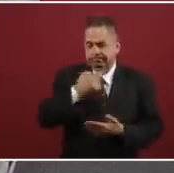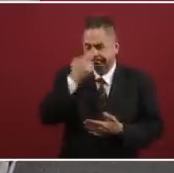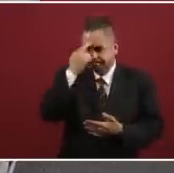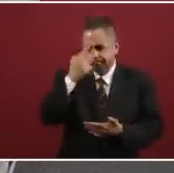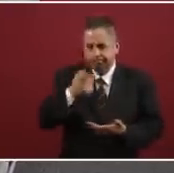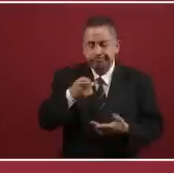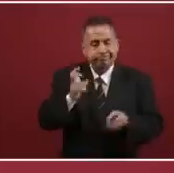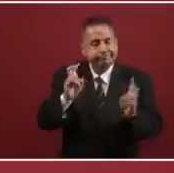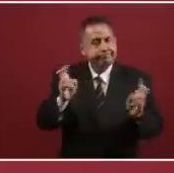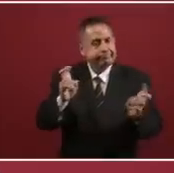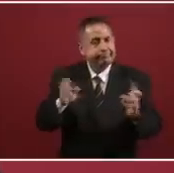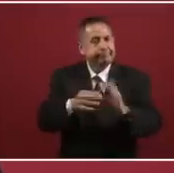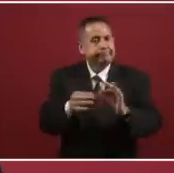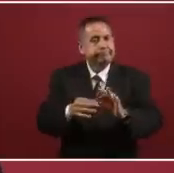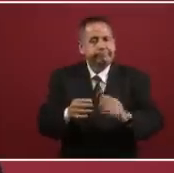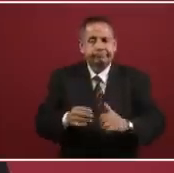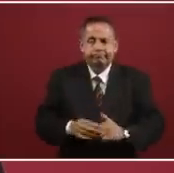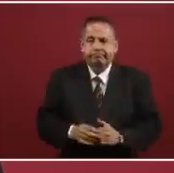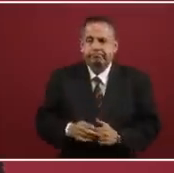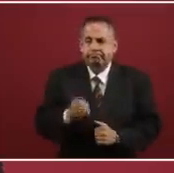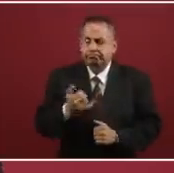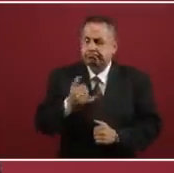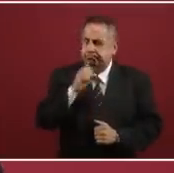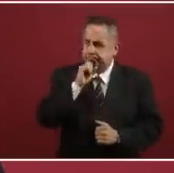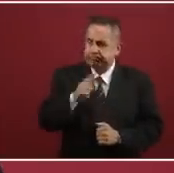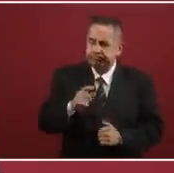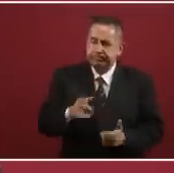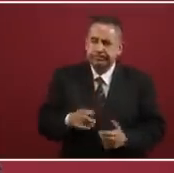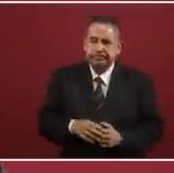Es un tema. Y